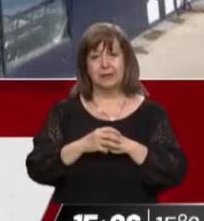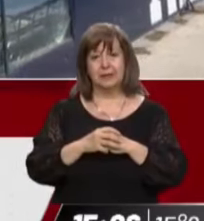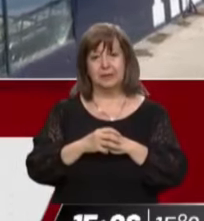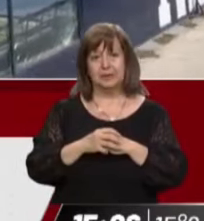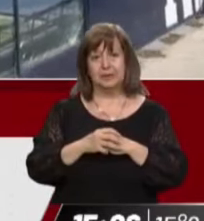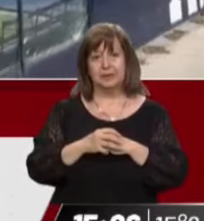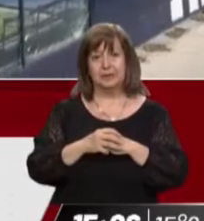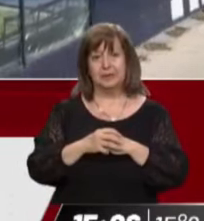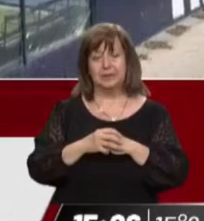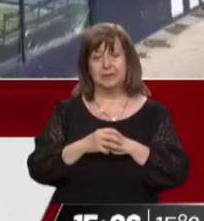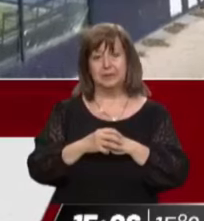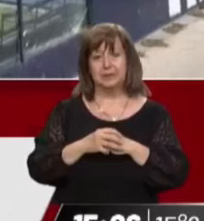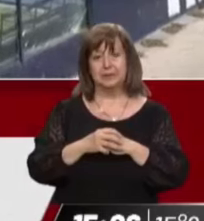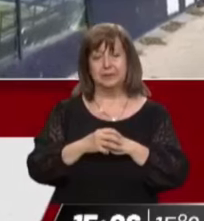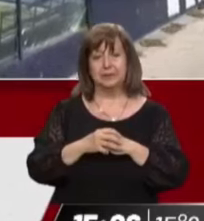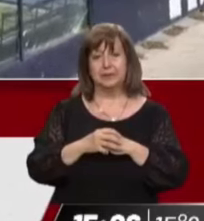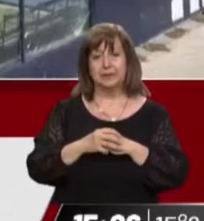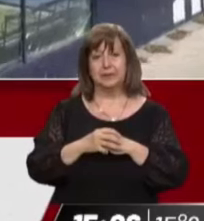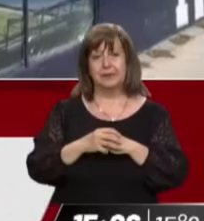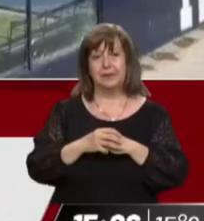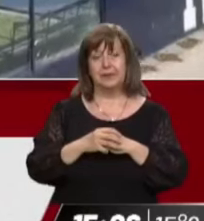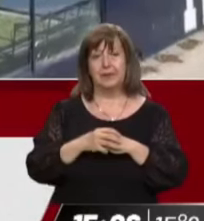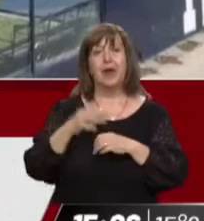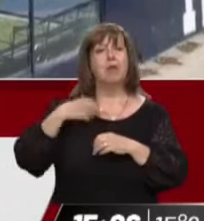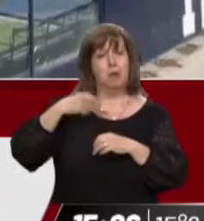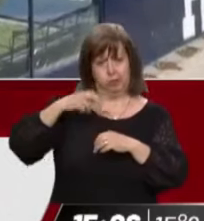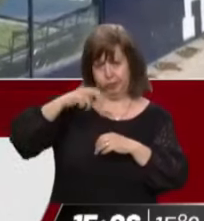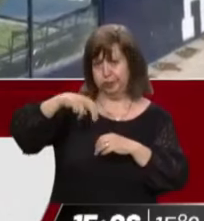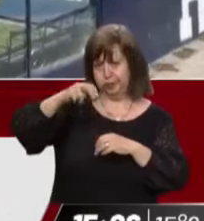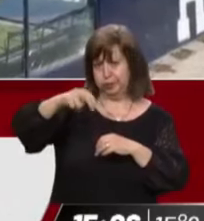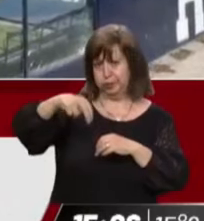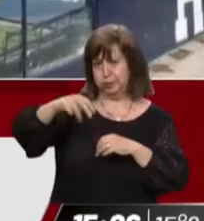Qué ganas que nos dan. Mira, me llaman ahí los hinchas. Me voy a arrimar.